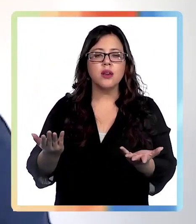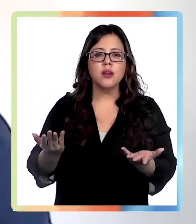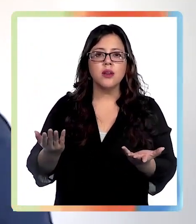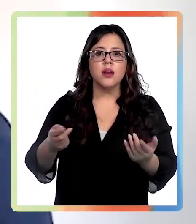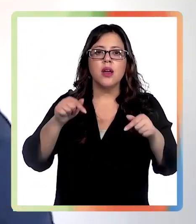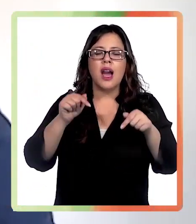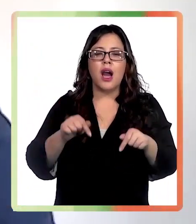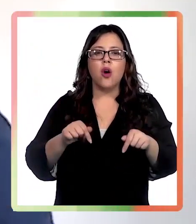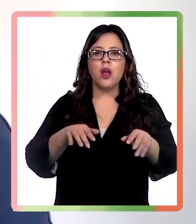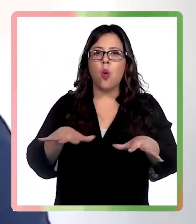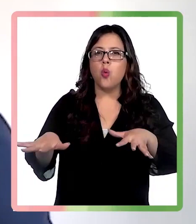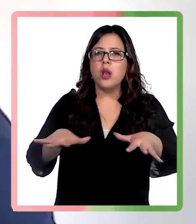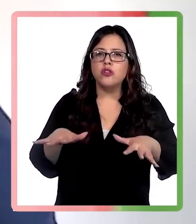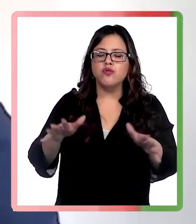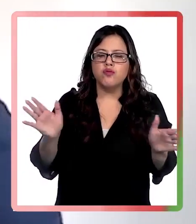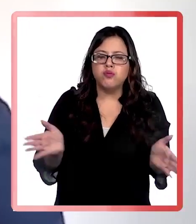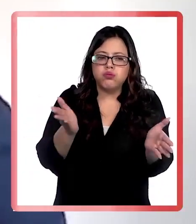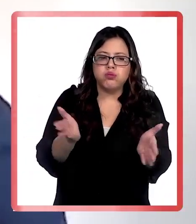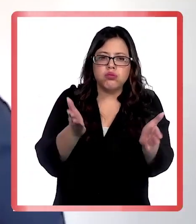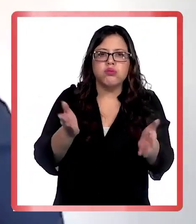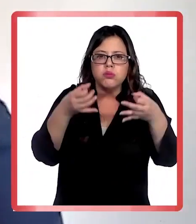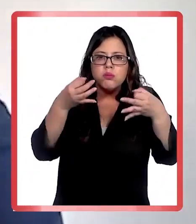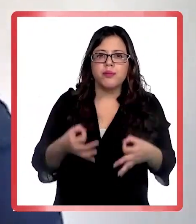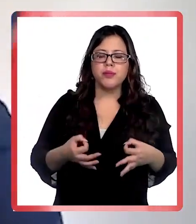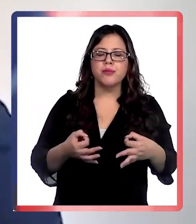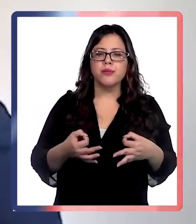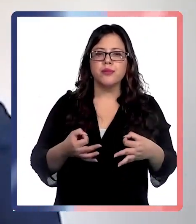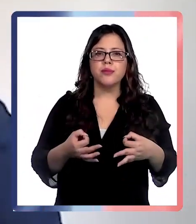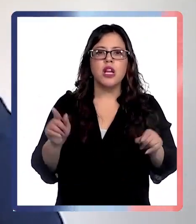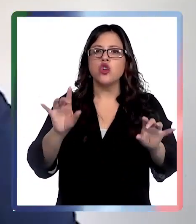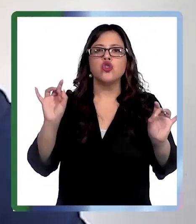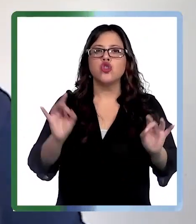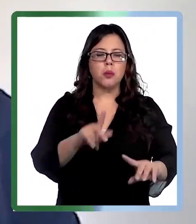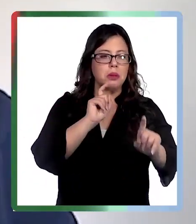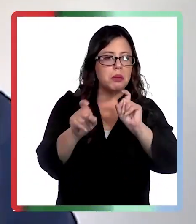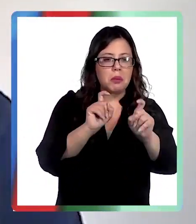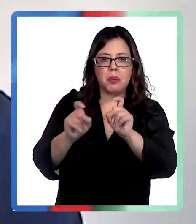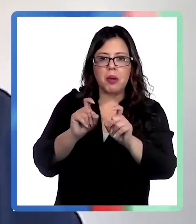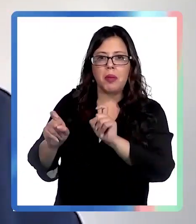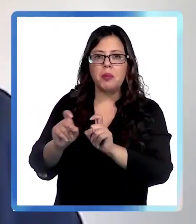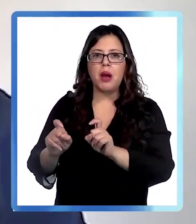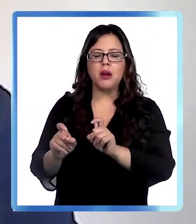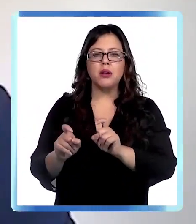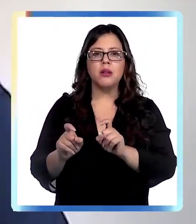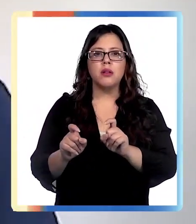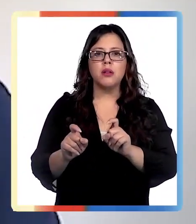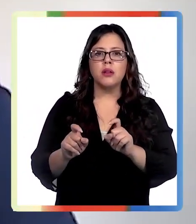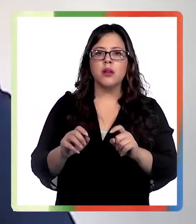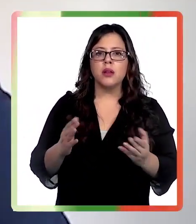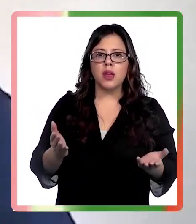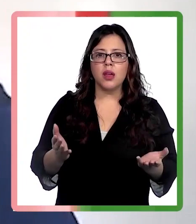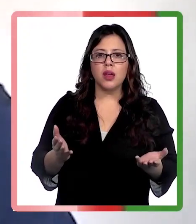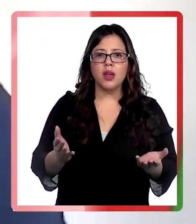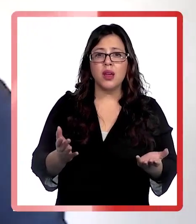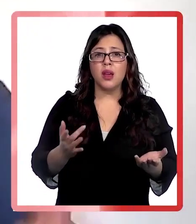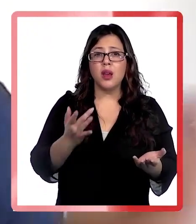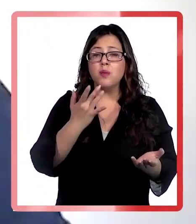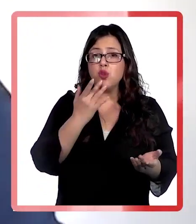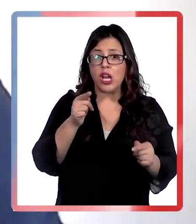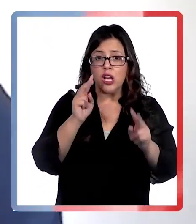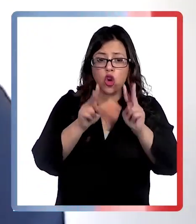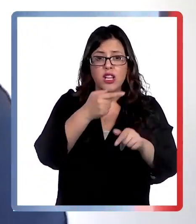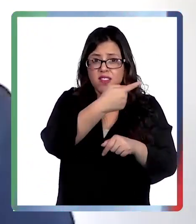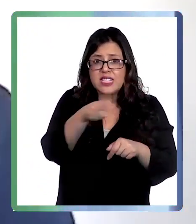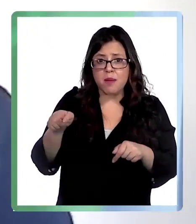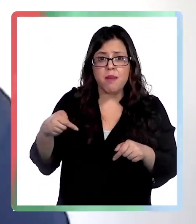generas una acción proactiva más que crítica y mediática, porque es lo que ha salido toda